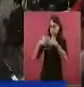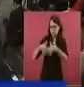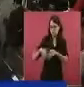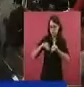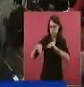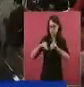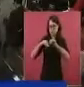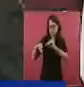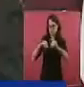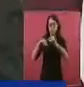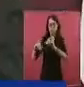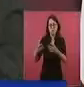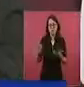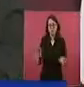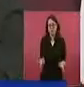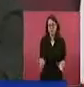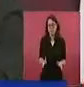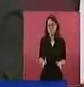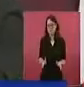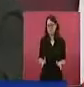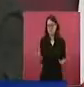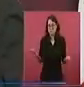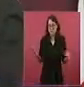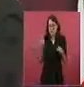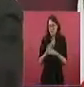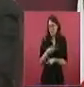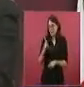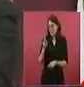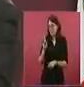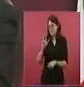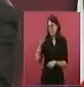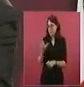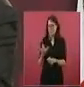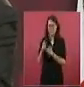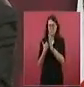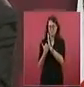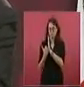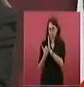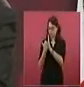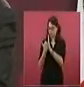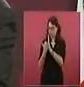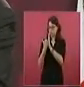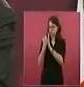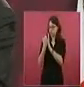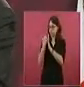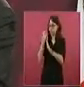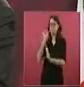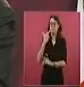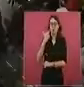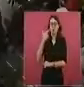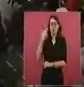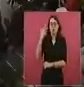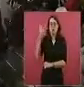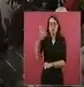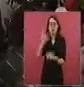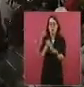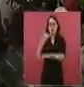burla todo esto de las calificadoras.